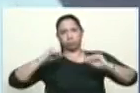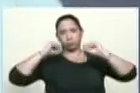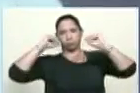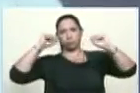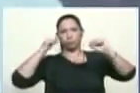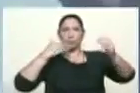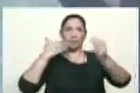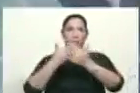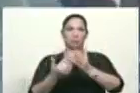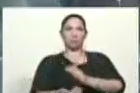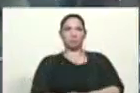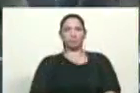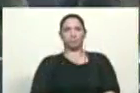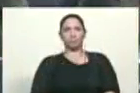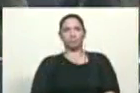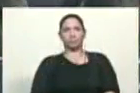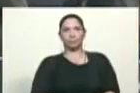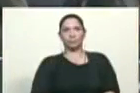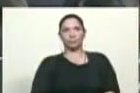Muchas gracias.